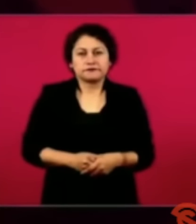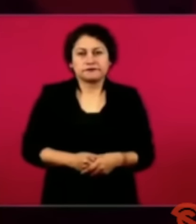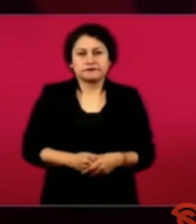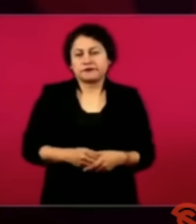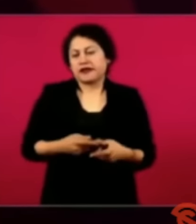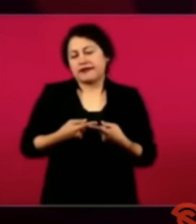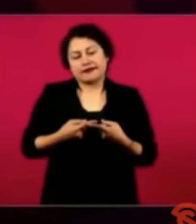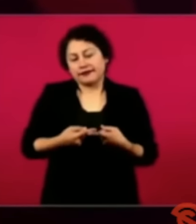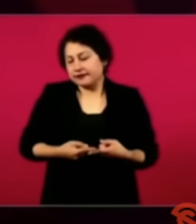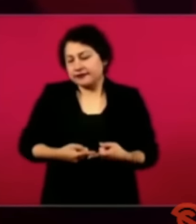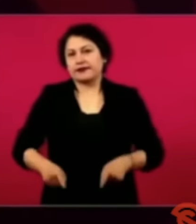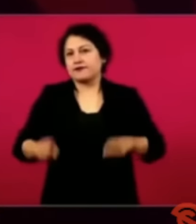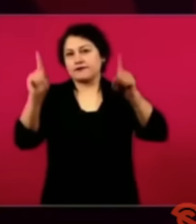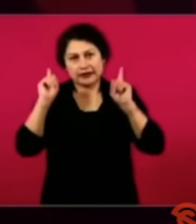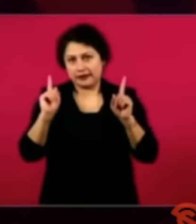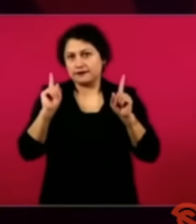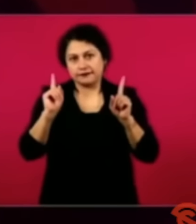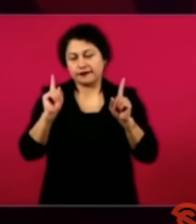honestamente con su audiencia